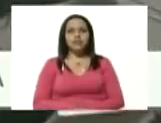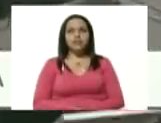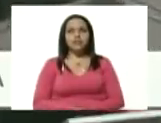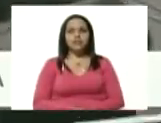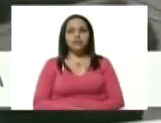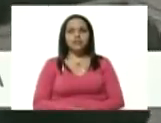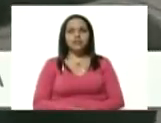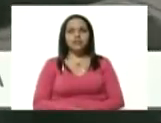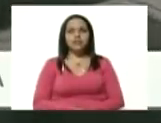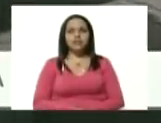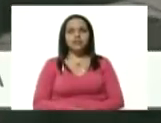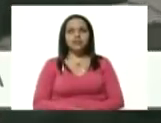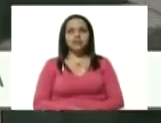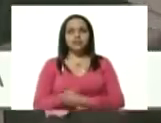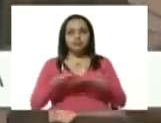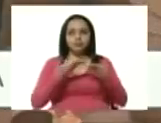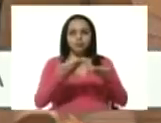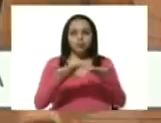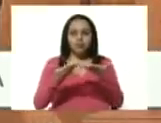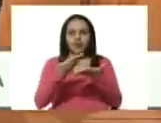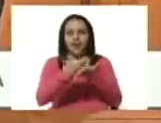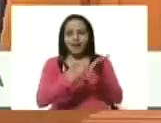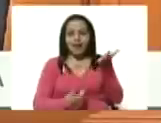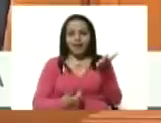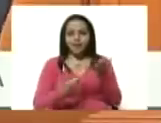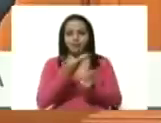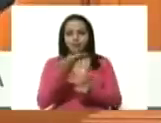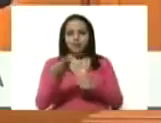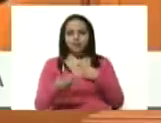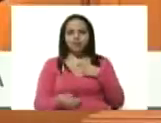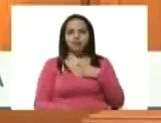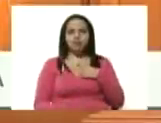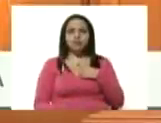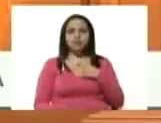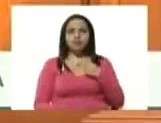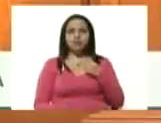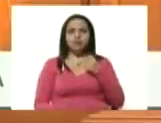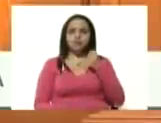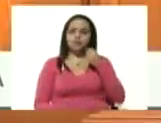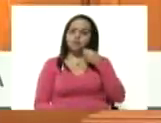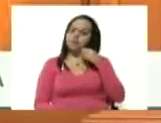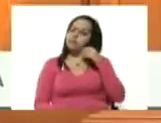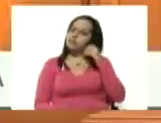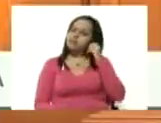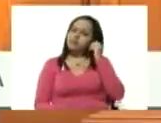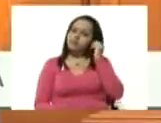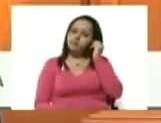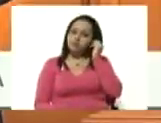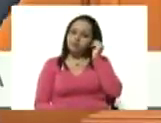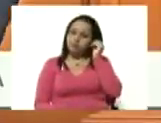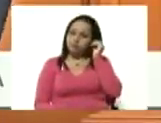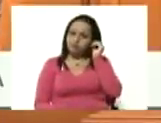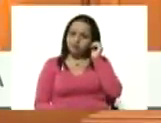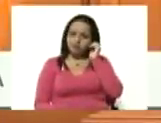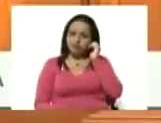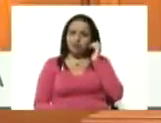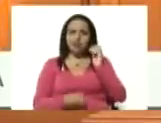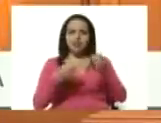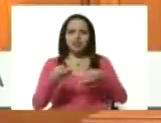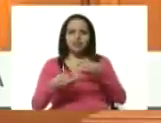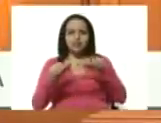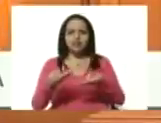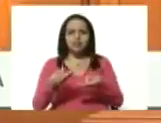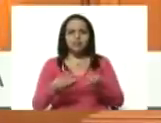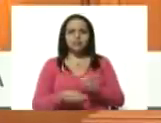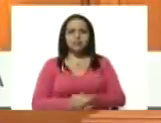Extraño los regalos y las cartas de ustedes. Siempre de un acto del Premio Nacional de Periodismo llegamos Cilia y yo a la